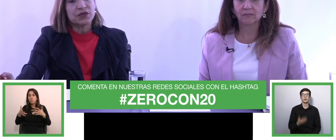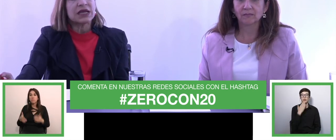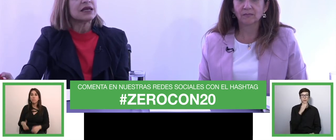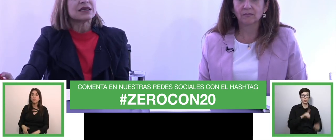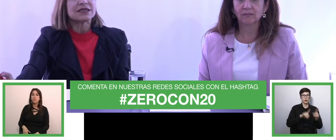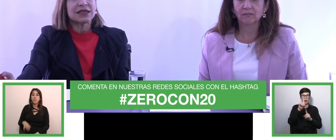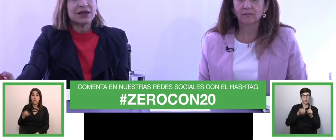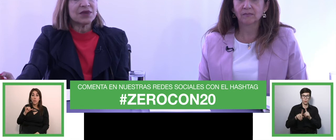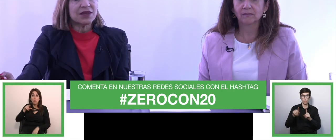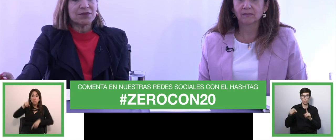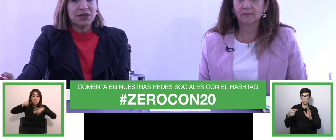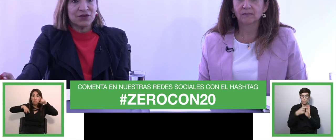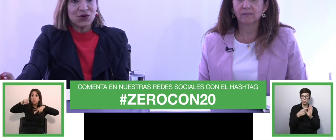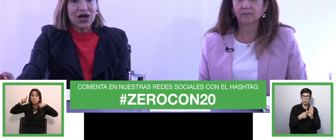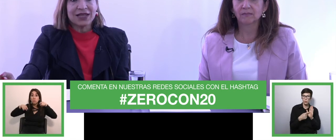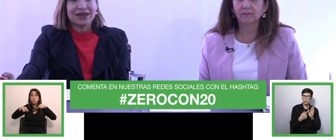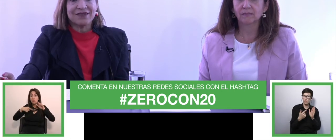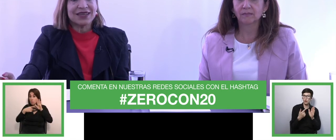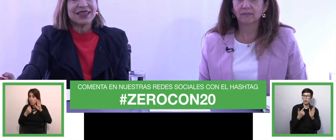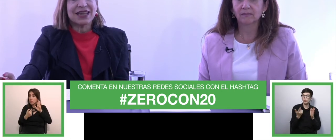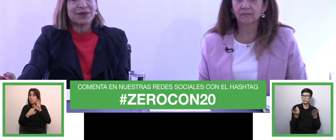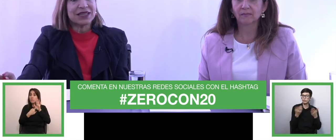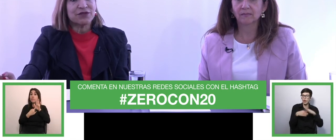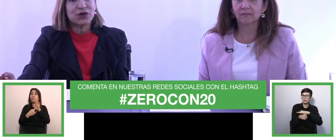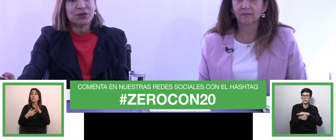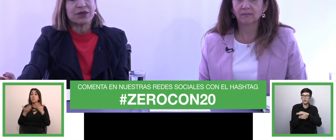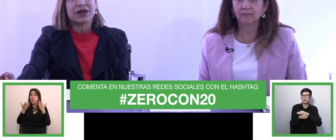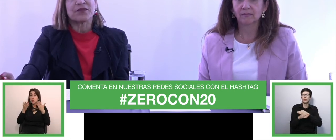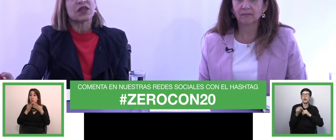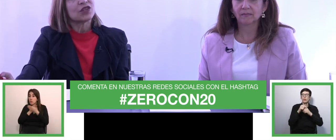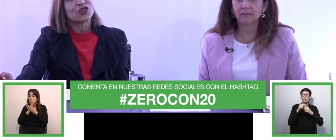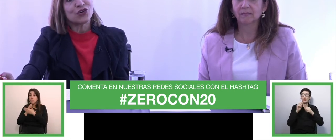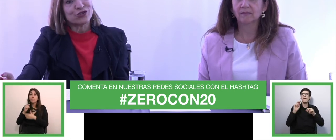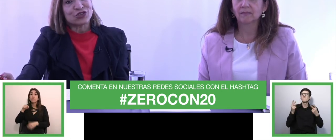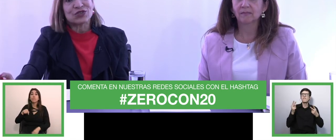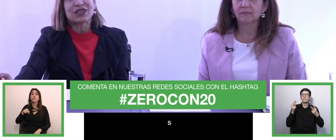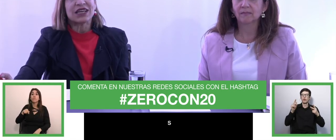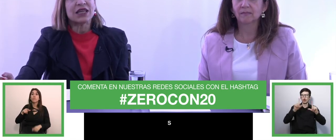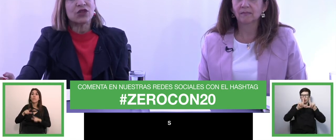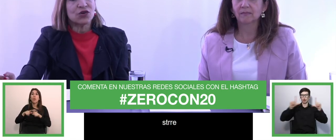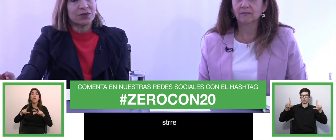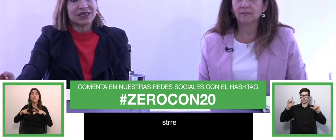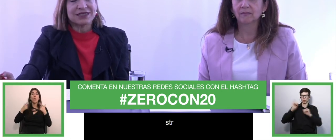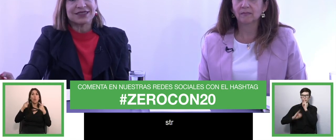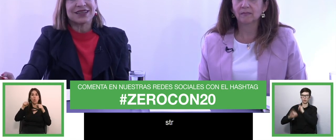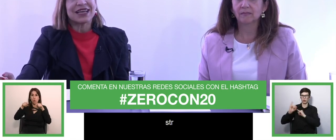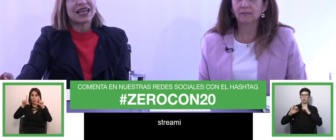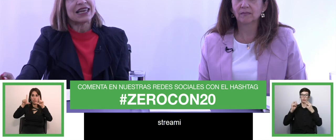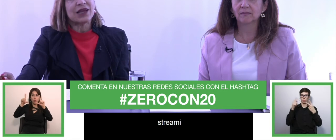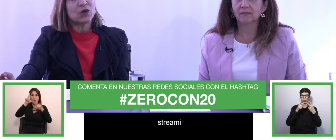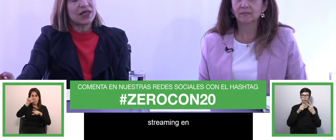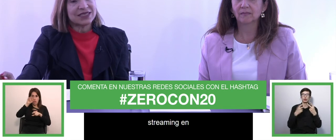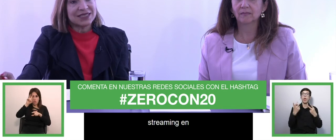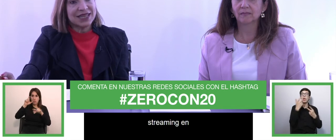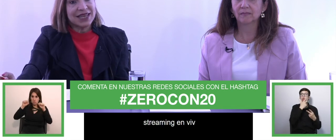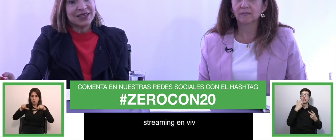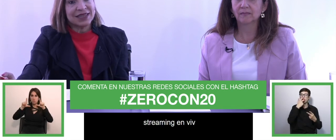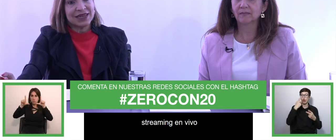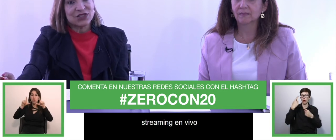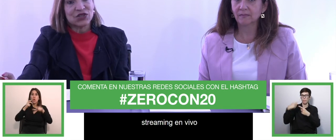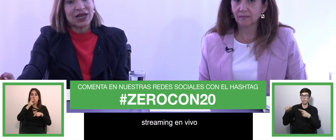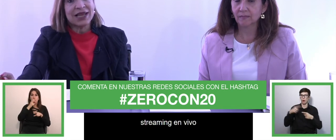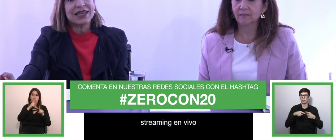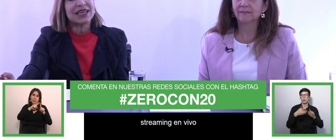son: streaming en vivo a través de la plataforma; 2, idiomas, lengua de